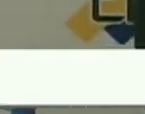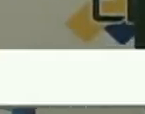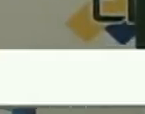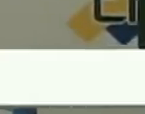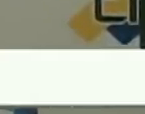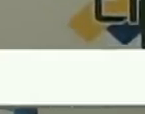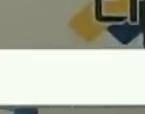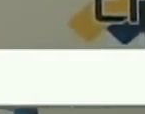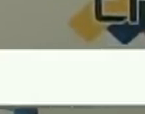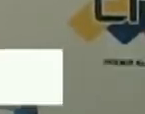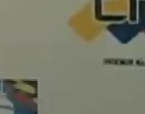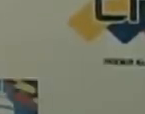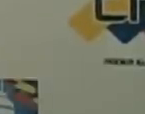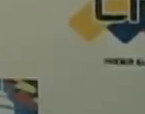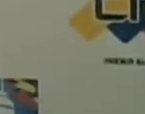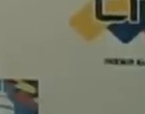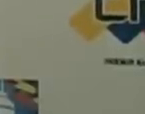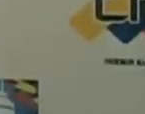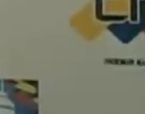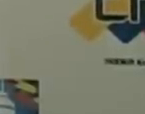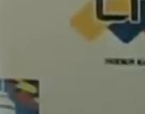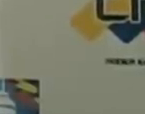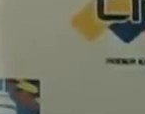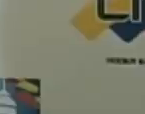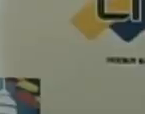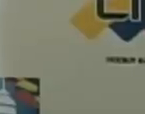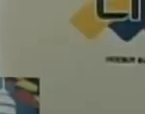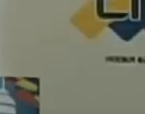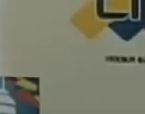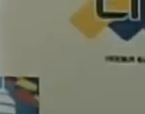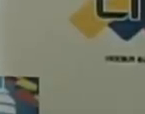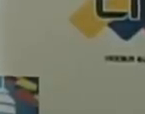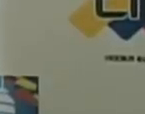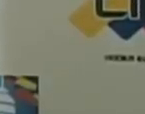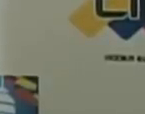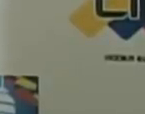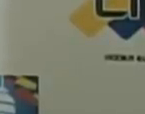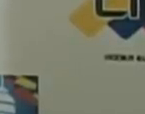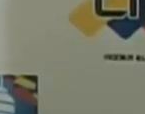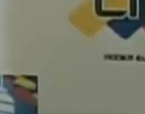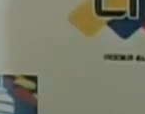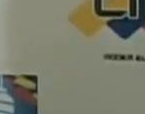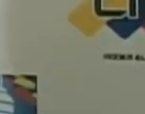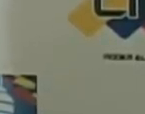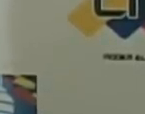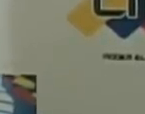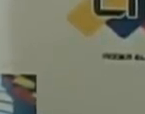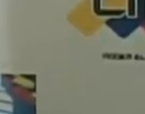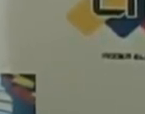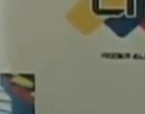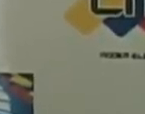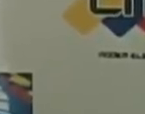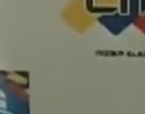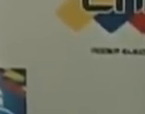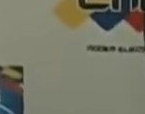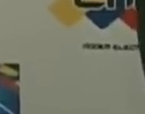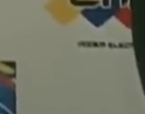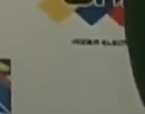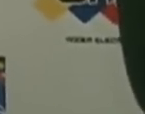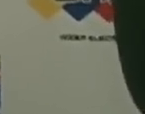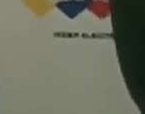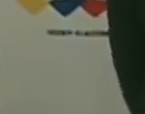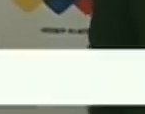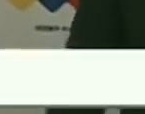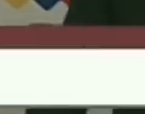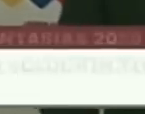la herradura electoral. Esto rumbo a las elecciones parlamentarias del próximo 6 de diciembre. Vamos a conversar de inmediato con el ministro del